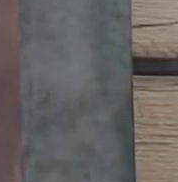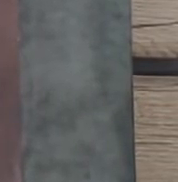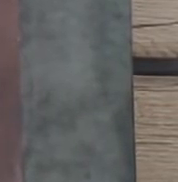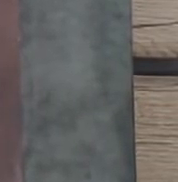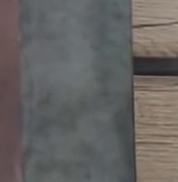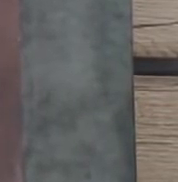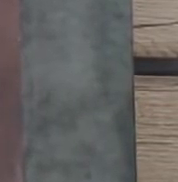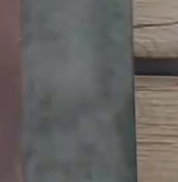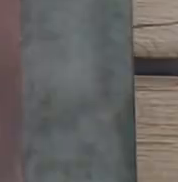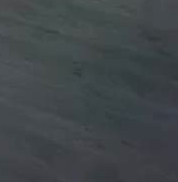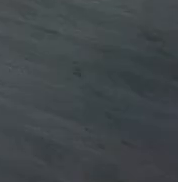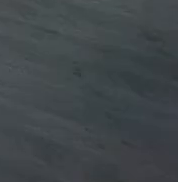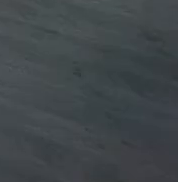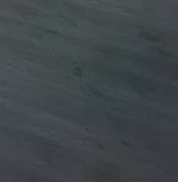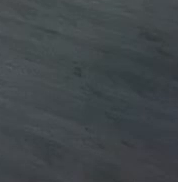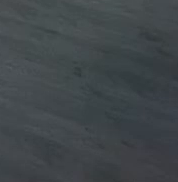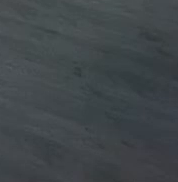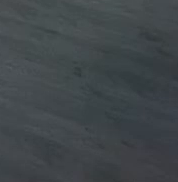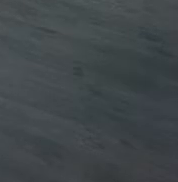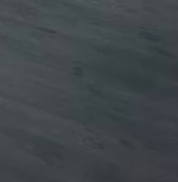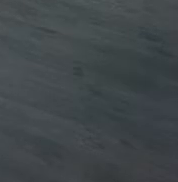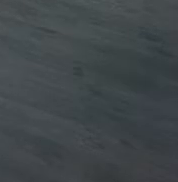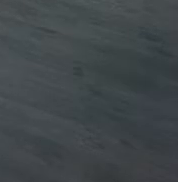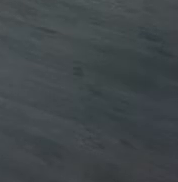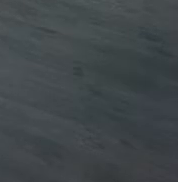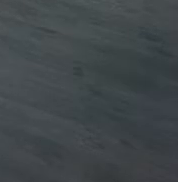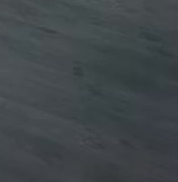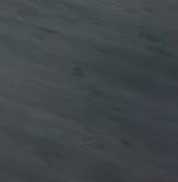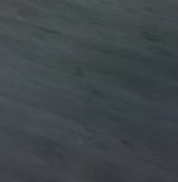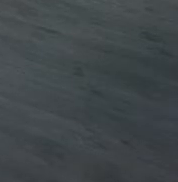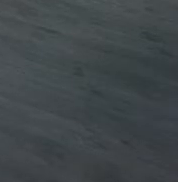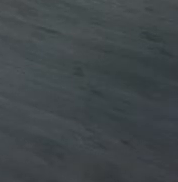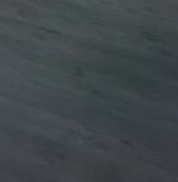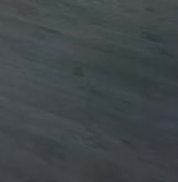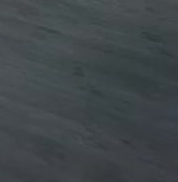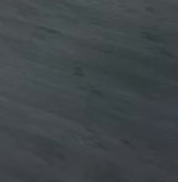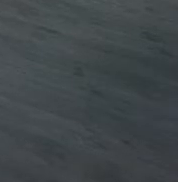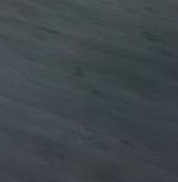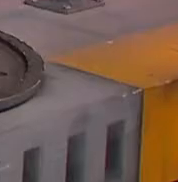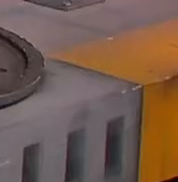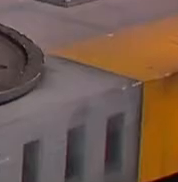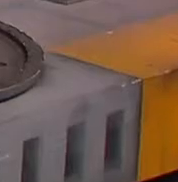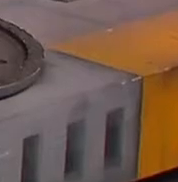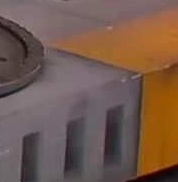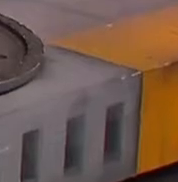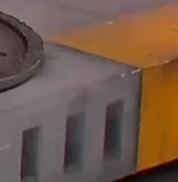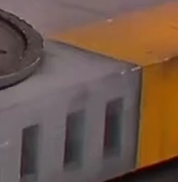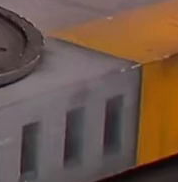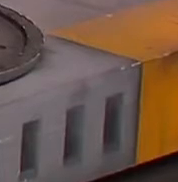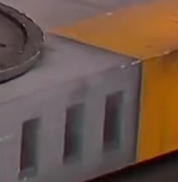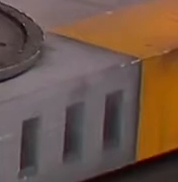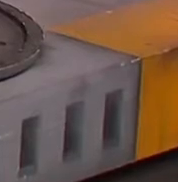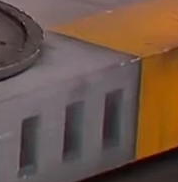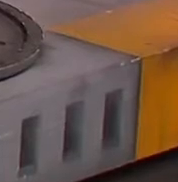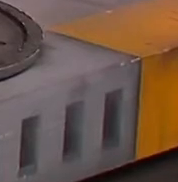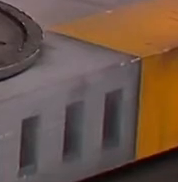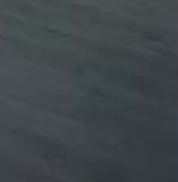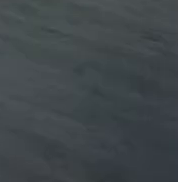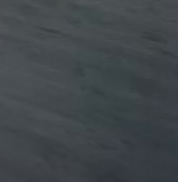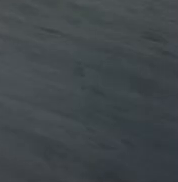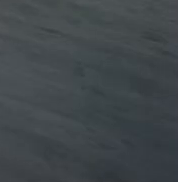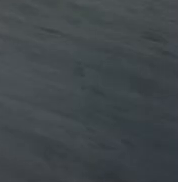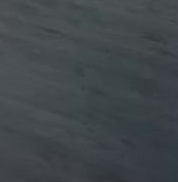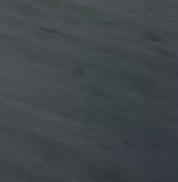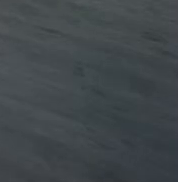Urbano. Dígame, mi lord. ¿Mandé? Sí, mi lord. ¿Sí, mi lord? ¿No va a ser mi